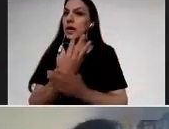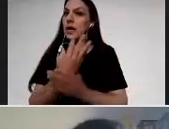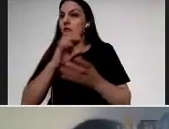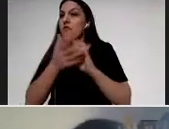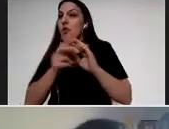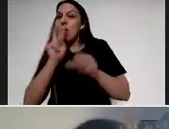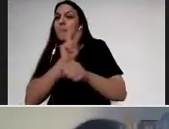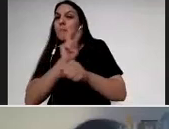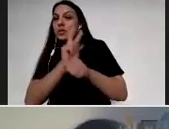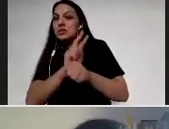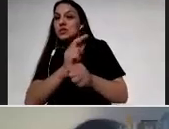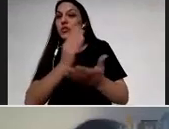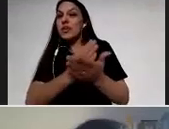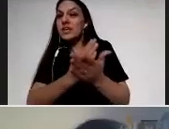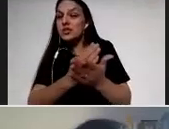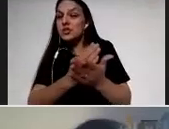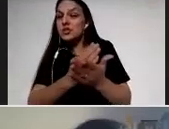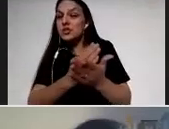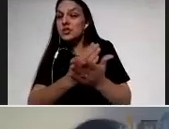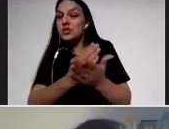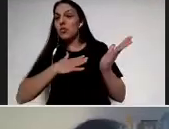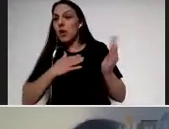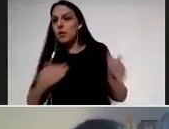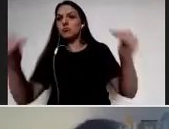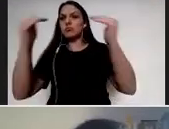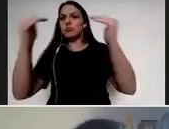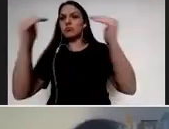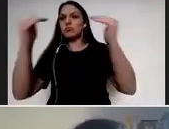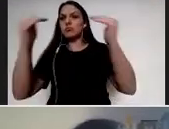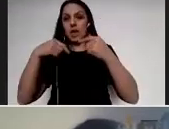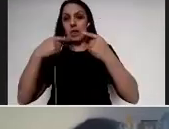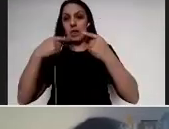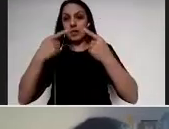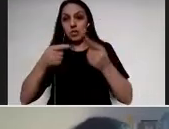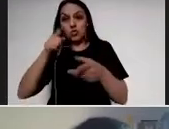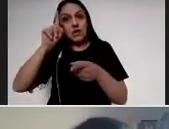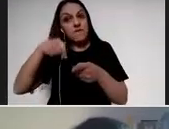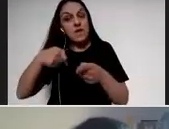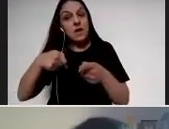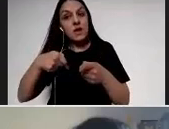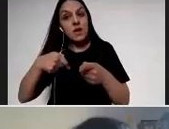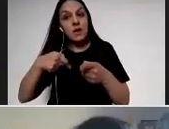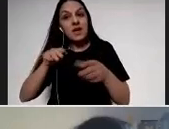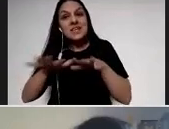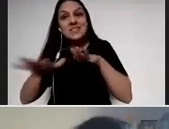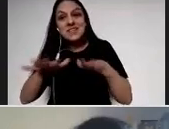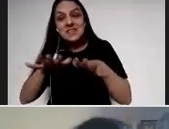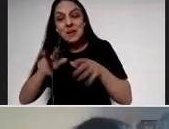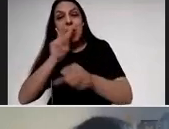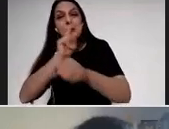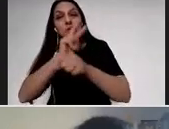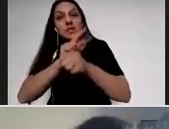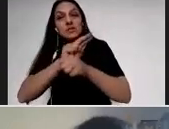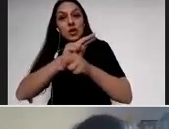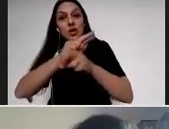en igualdad de condiciones. Y esto es lo que da origen al sistema de protección internacional de los derechos